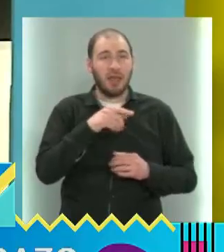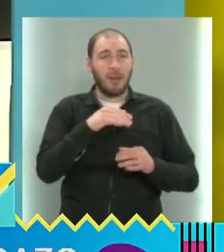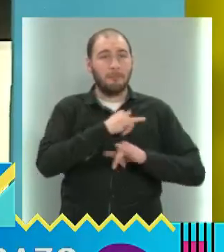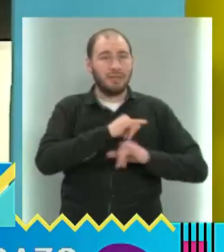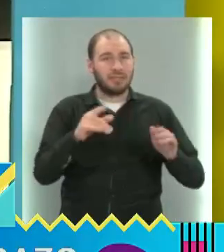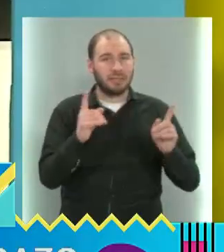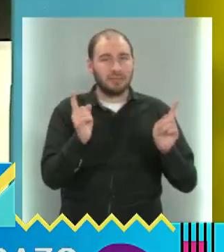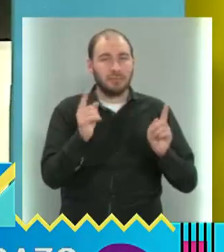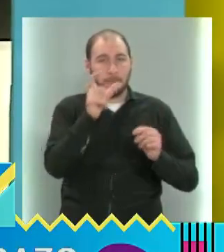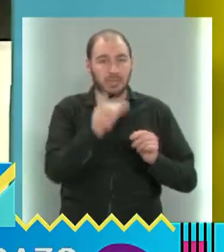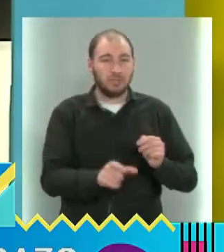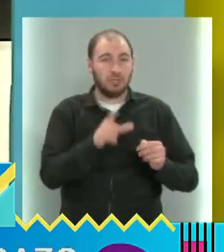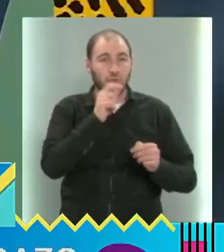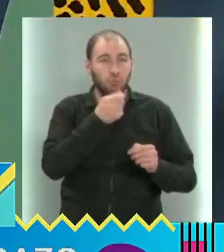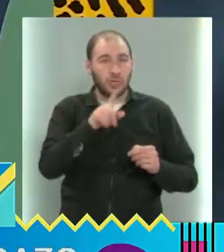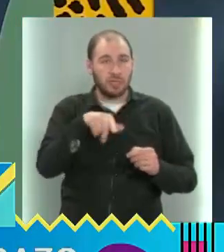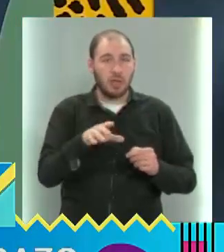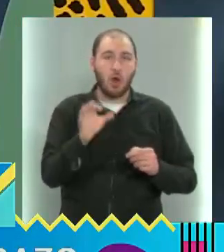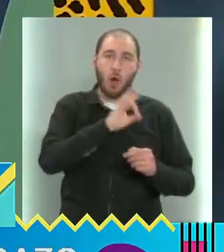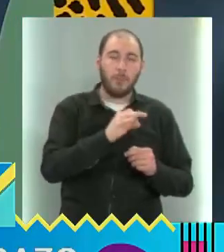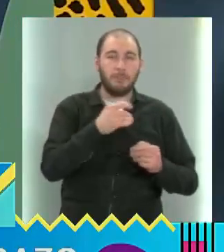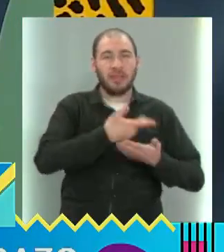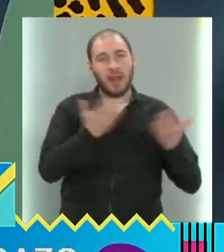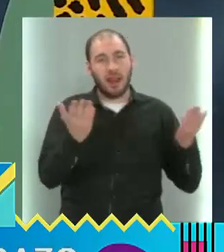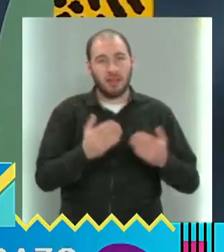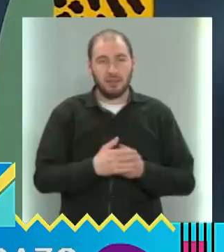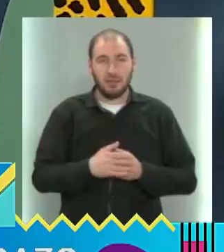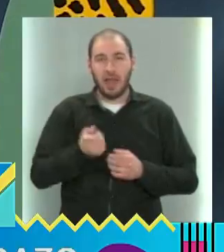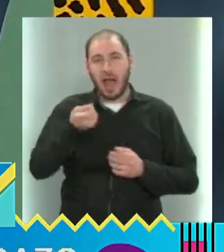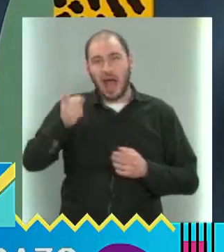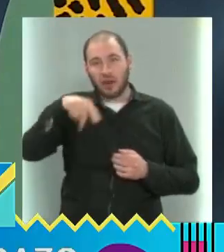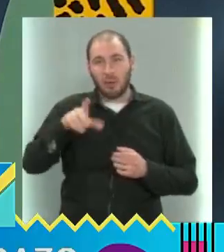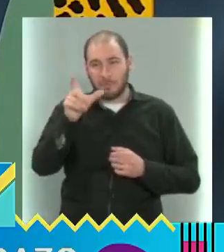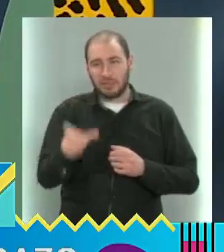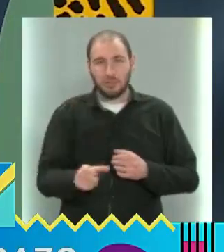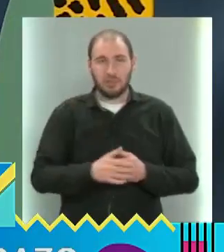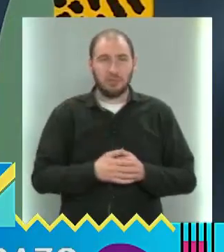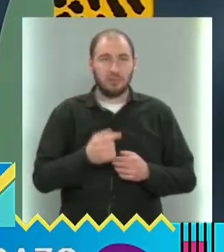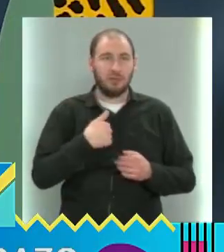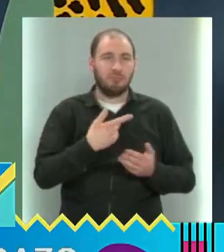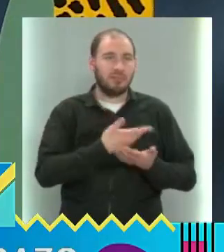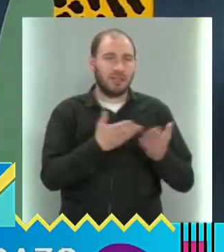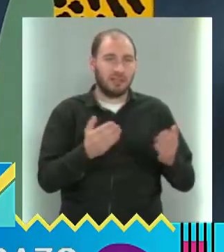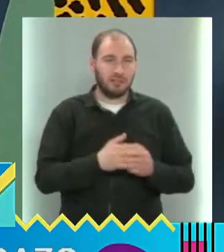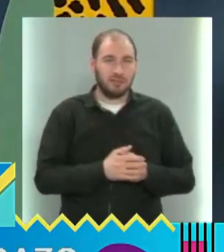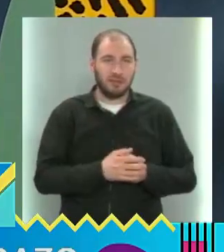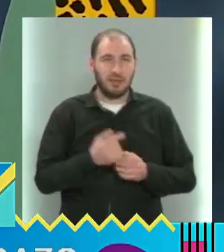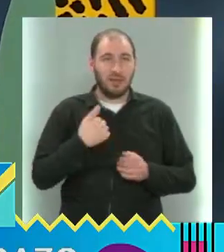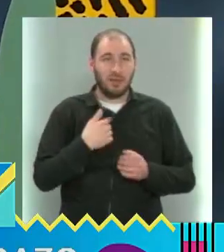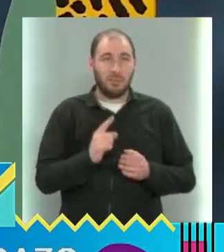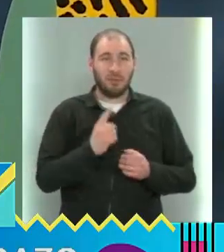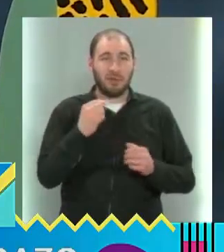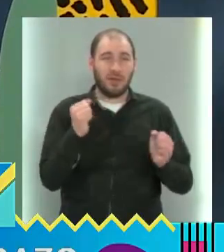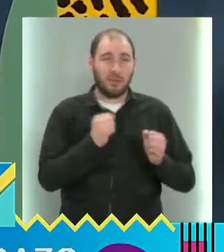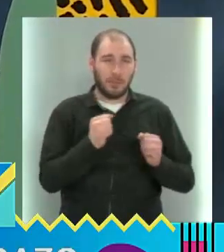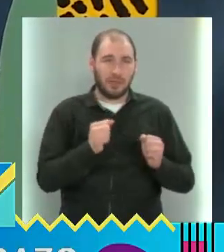mensaje específicamente a alguien en el Twitter o querés un mensaje general, como para arrobar a alguien, ¿no? No, un mensaje que la verdad es que desde el 1 de marzo